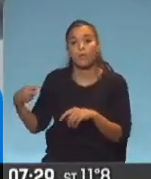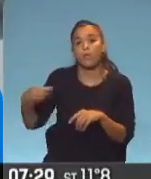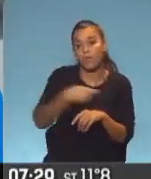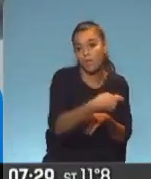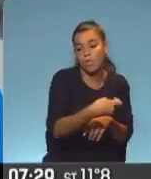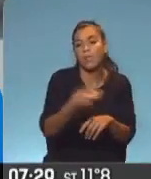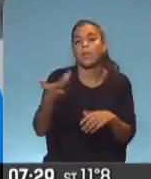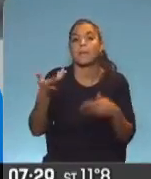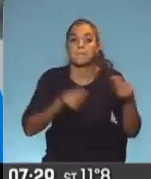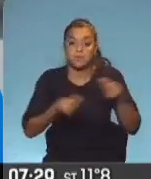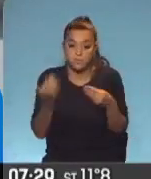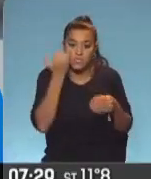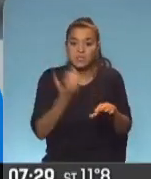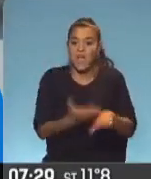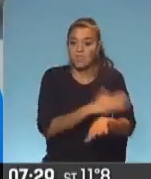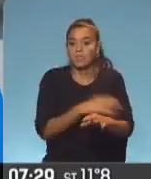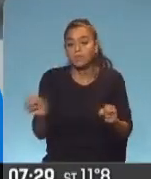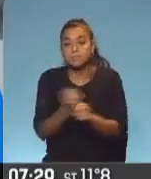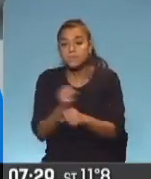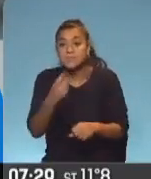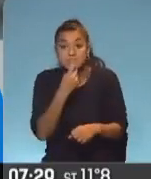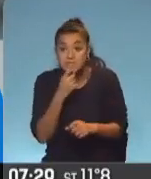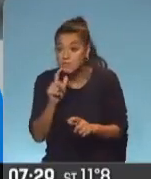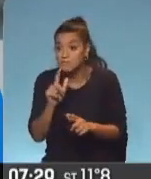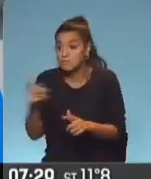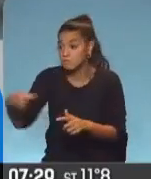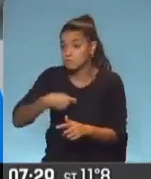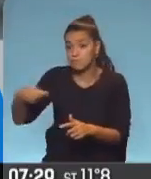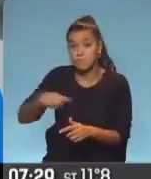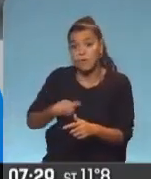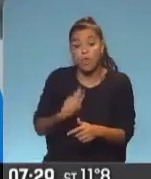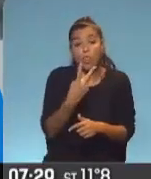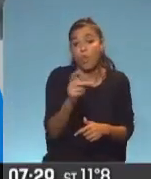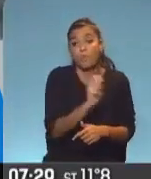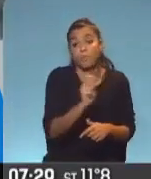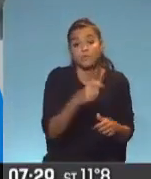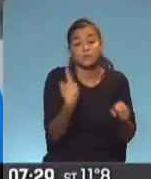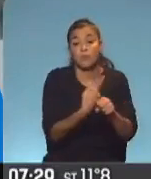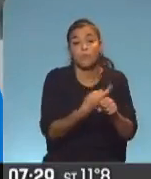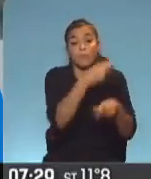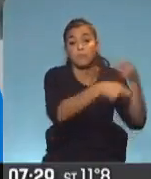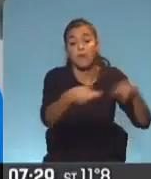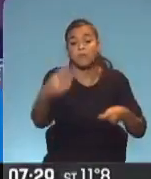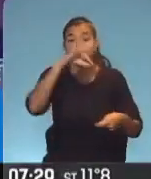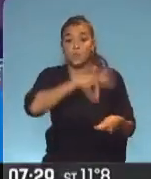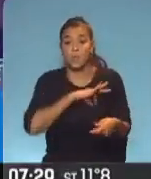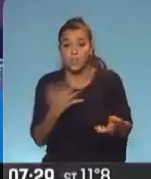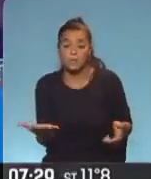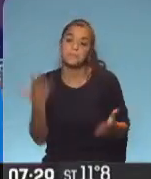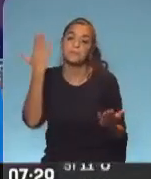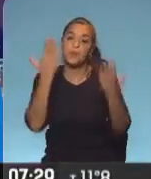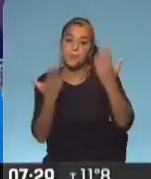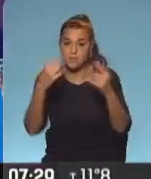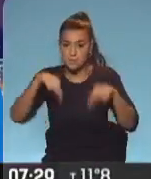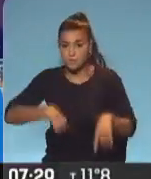extraordinario al presupuesto que ya tiene aprobado. Si no pasa eso, en 2 meses no podría estar pagando los sueldos. Me quedo a ver, vamos a hacer una